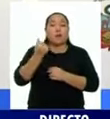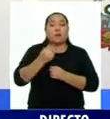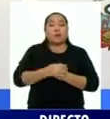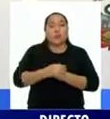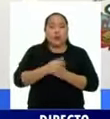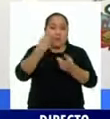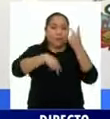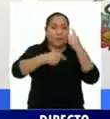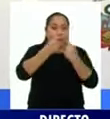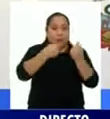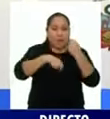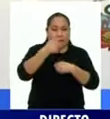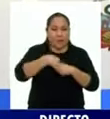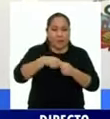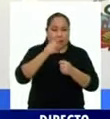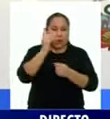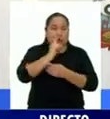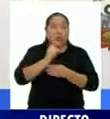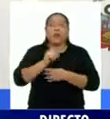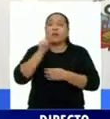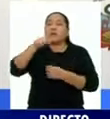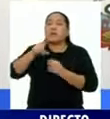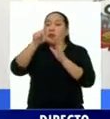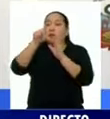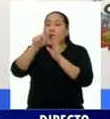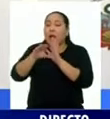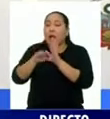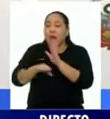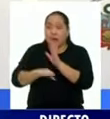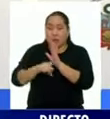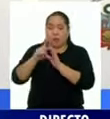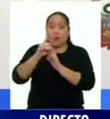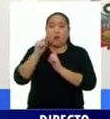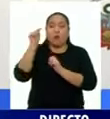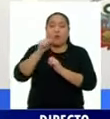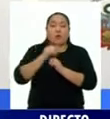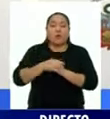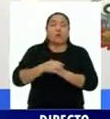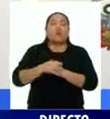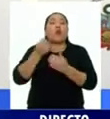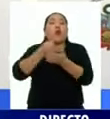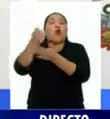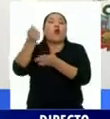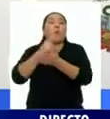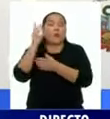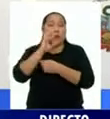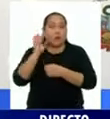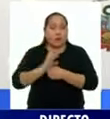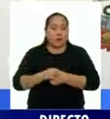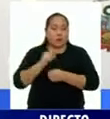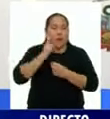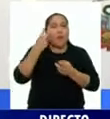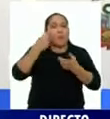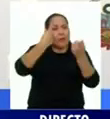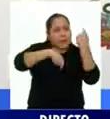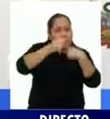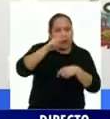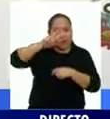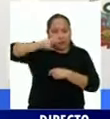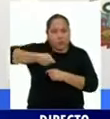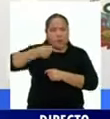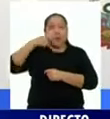bajando exageradamente, compra dólares. En la actual coyuntura ha vendido como 2.000 millones de dólares,